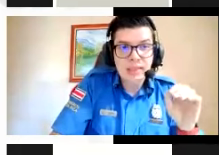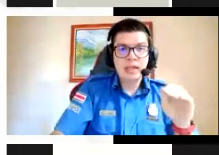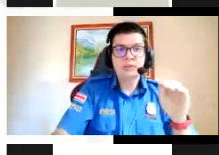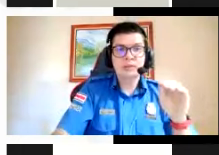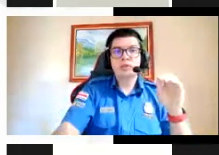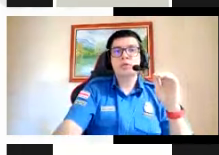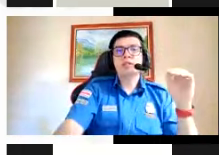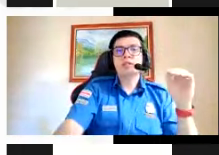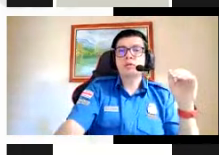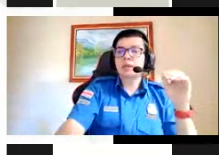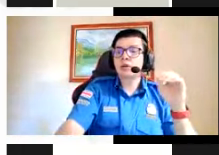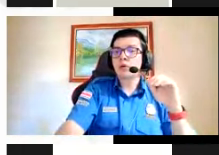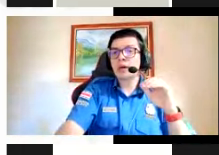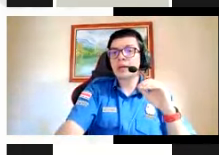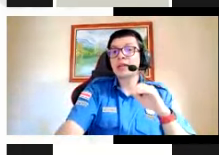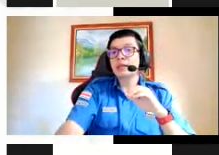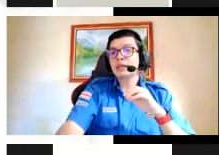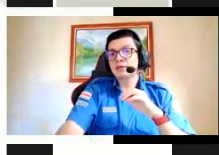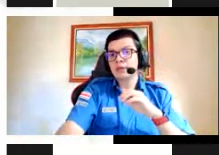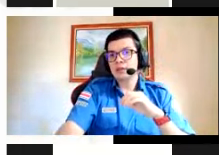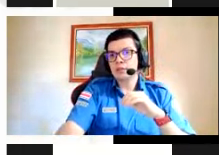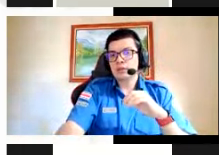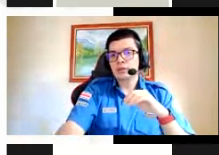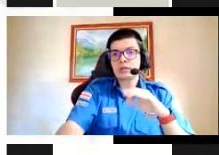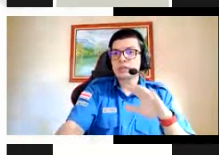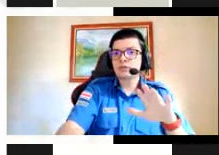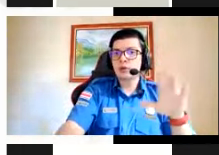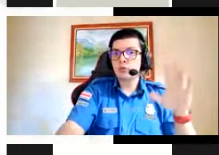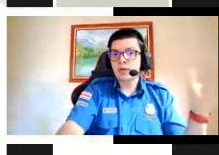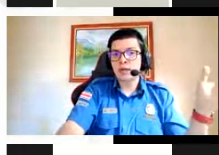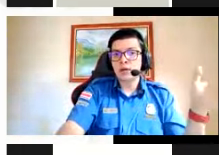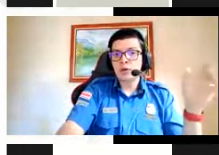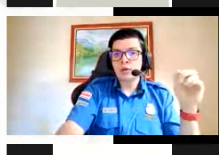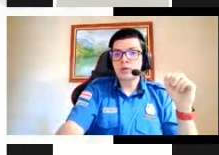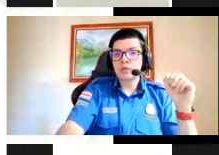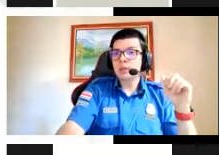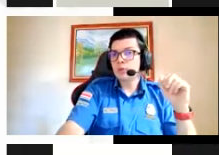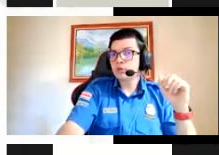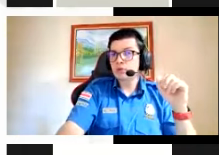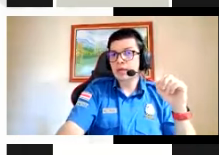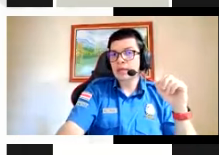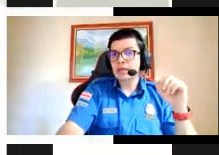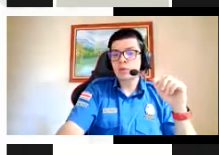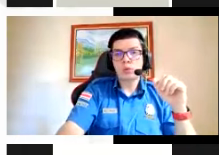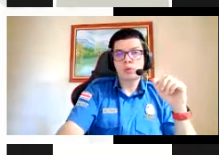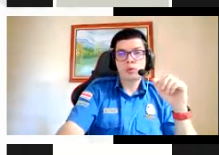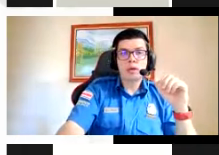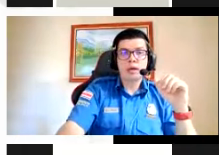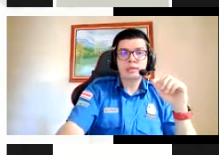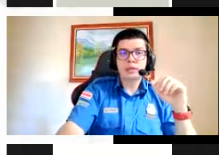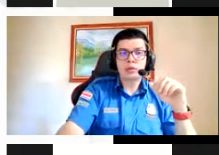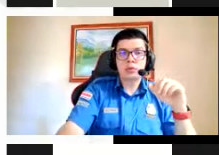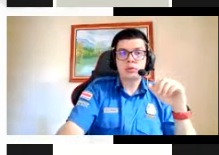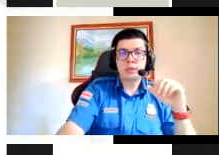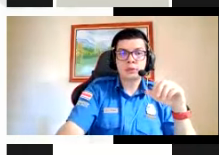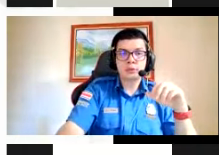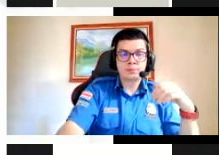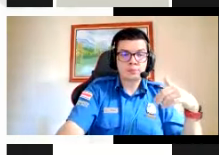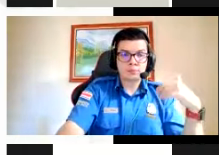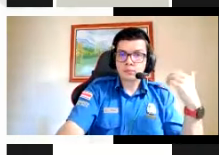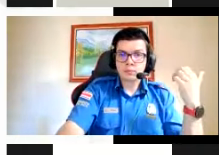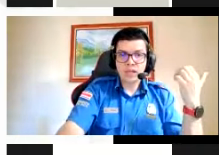2013, explosión en una soda cobra quinta víctima. Eso fue una noticia muy sonada que hubo hace algunos